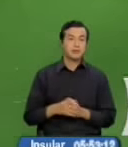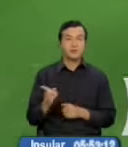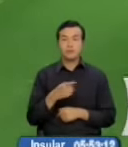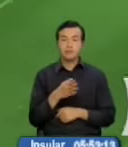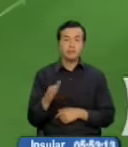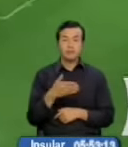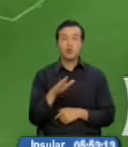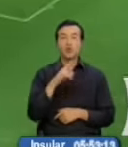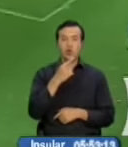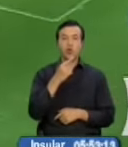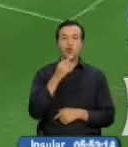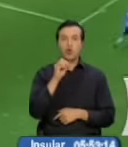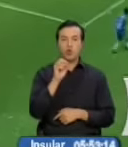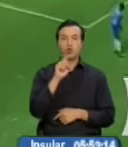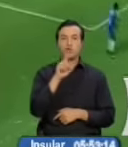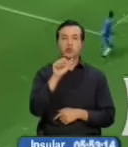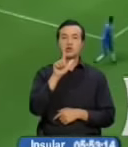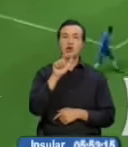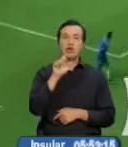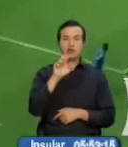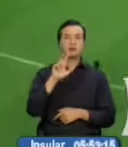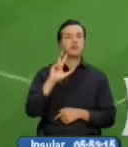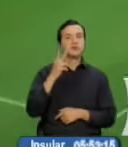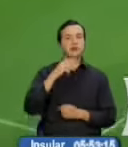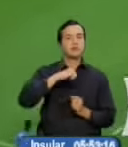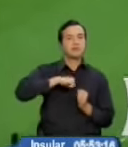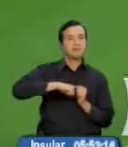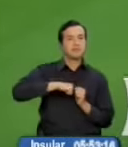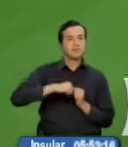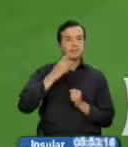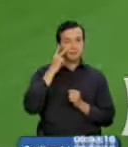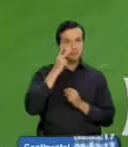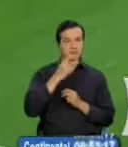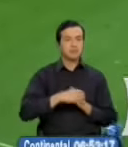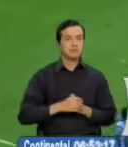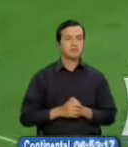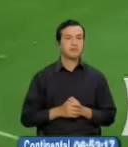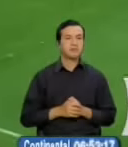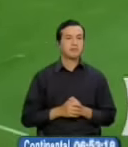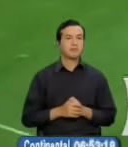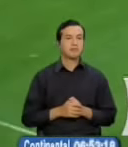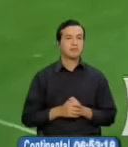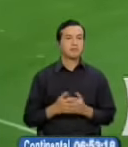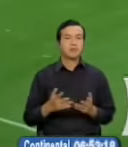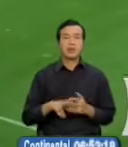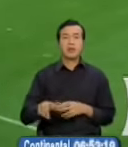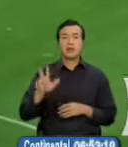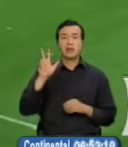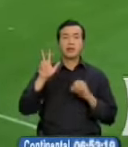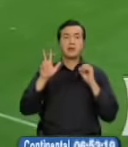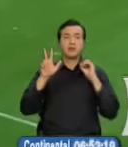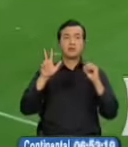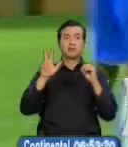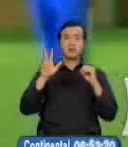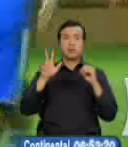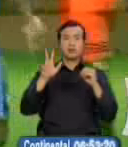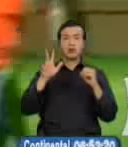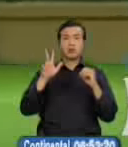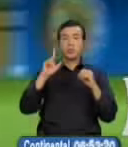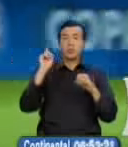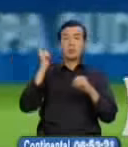González. Y marcaba el tercer tanto del encuentro. Señoras y señores, perdía 3-0 antes del final de la primera